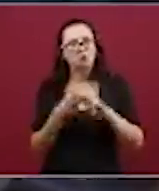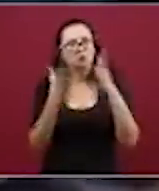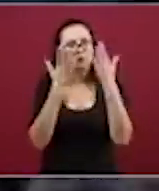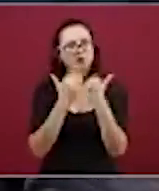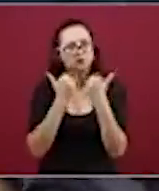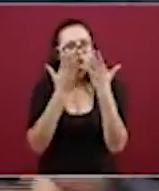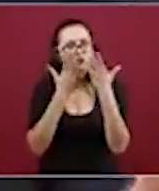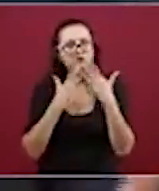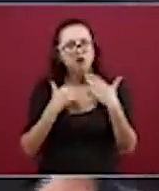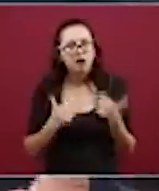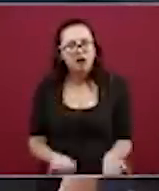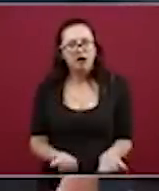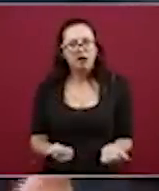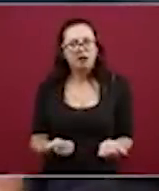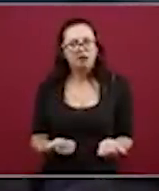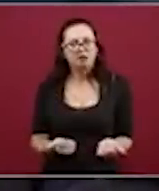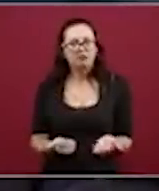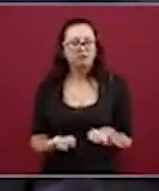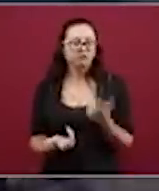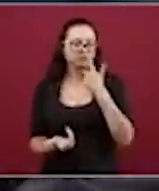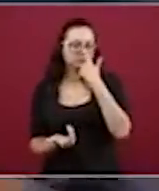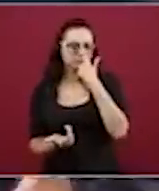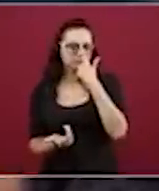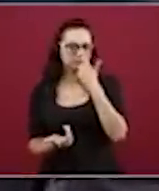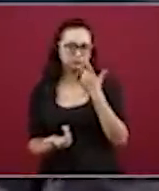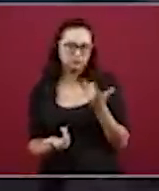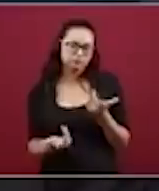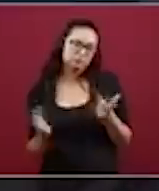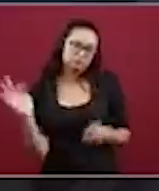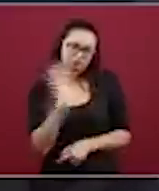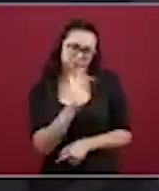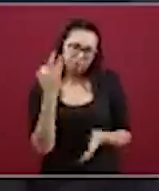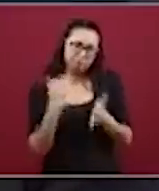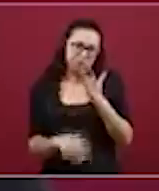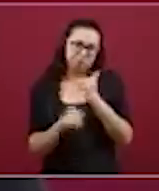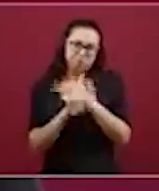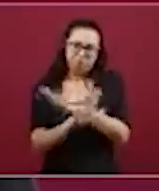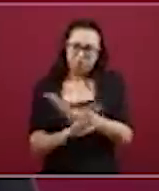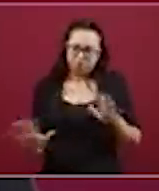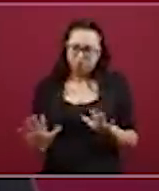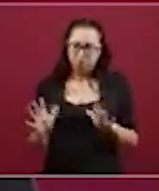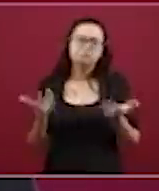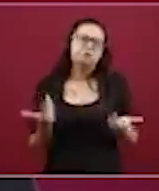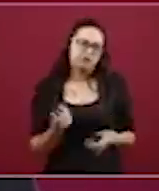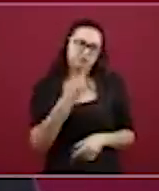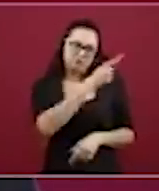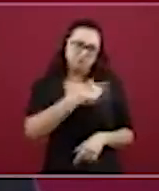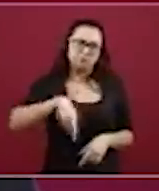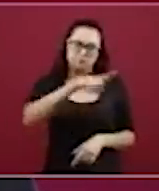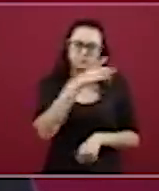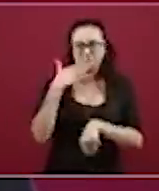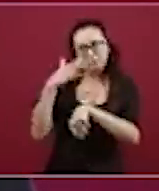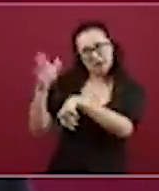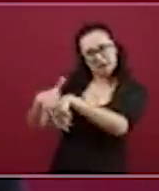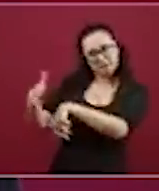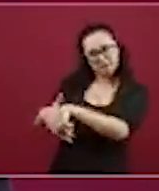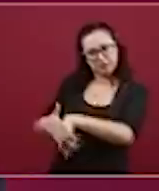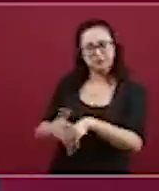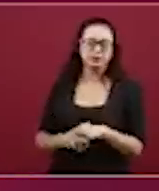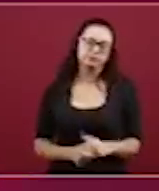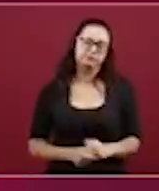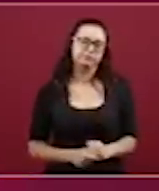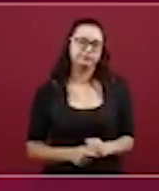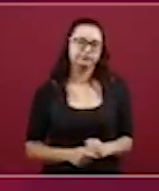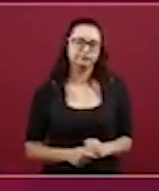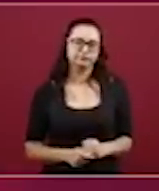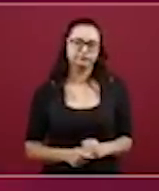pero que les informaban de qué se trataba, pero resulta